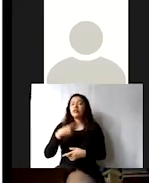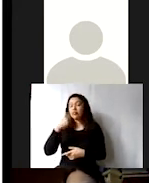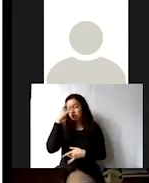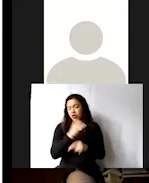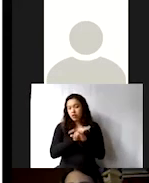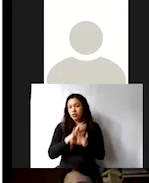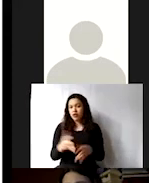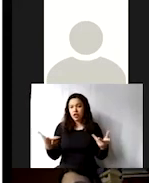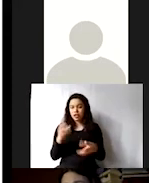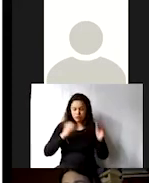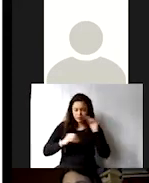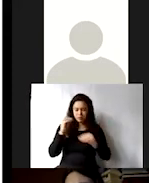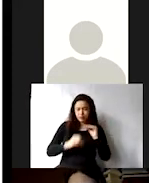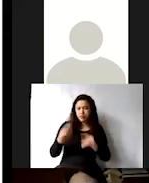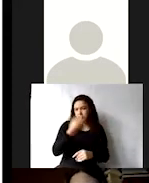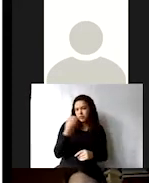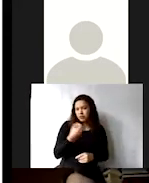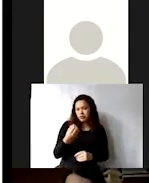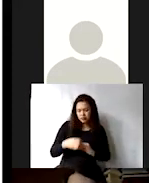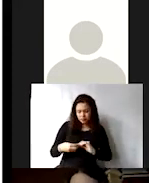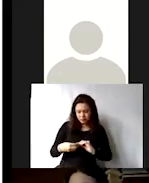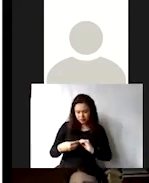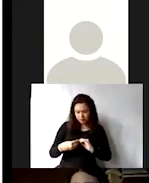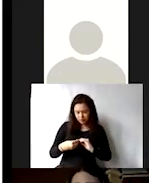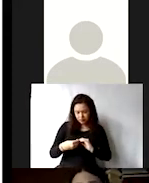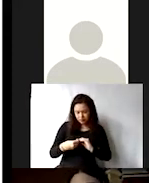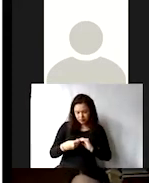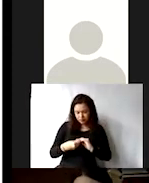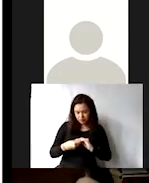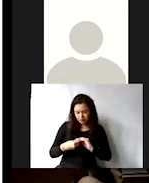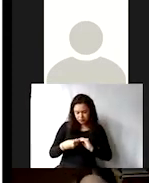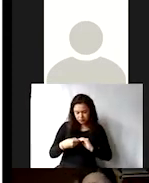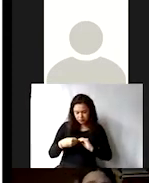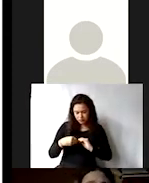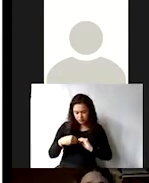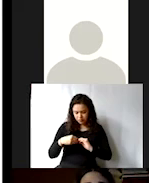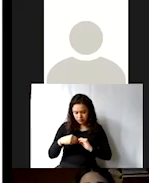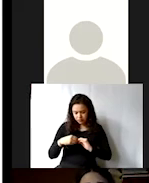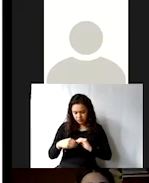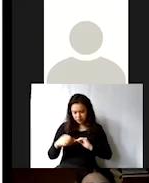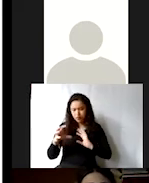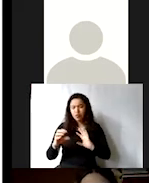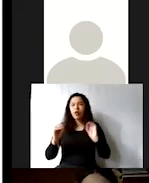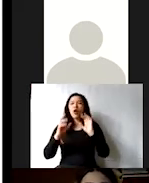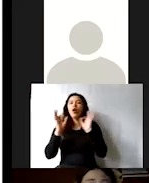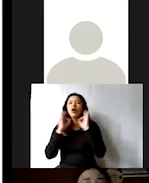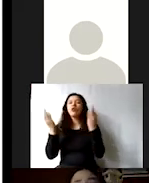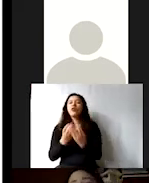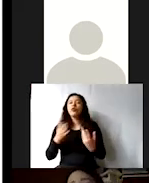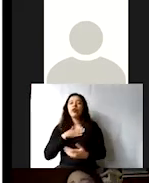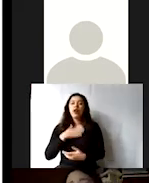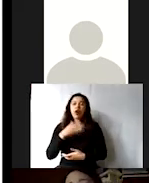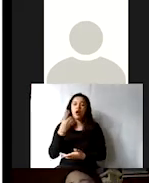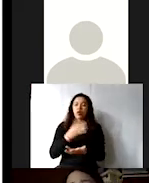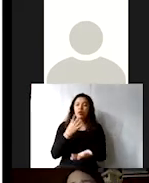produciendo a nivel organizacional de manera unilateral o de manera personal única, y qué se